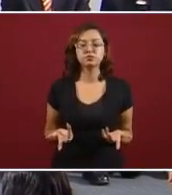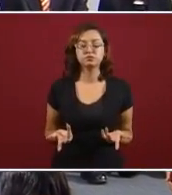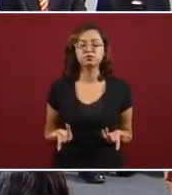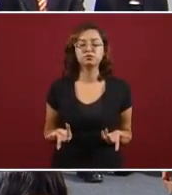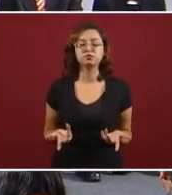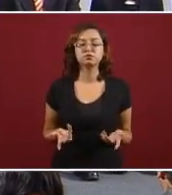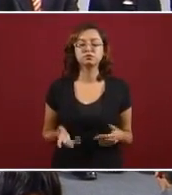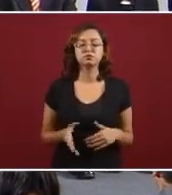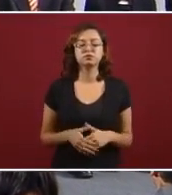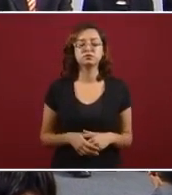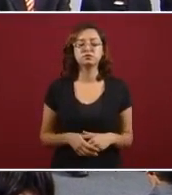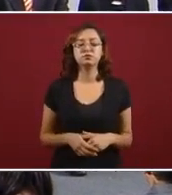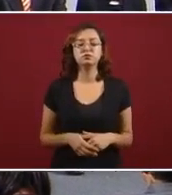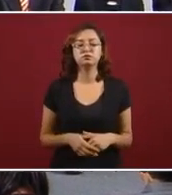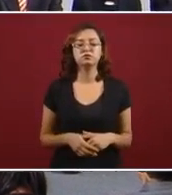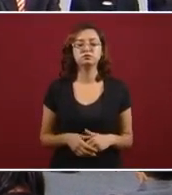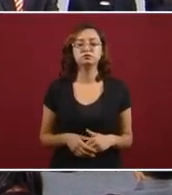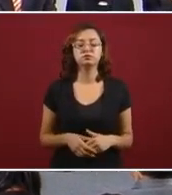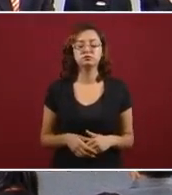llevamos